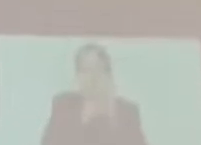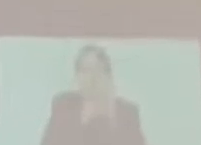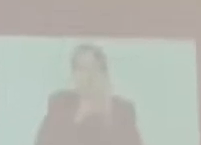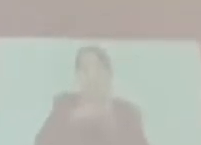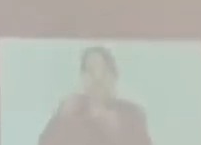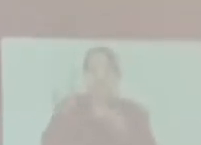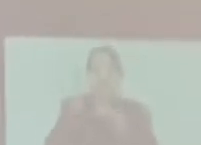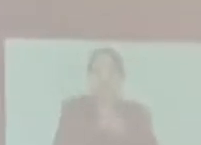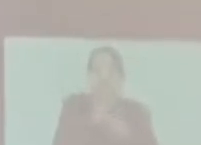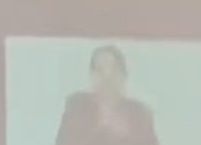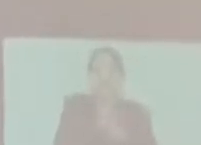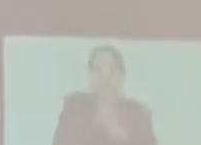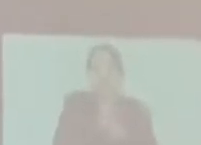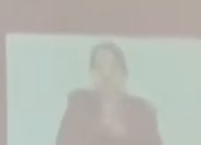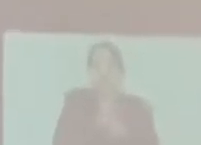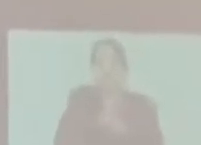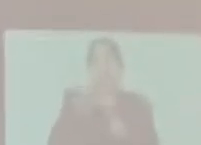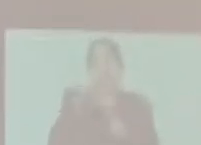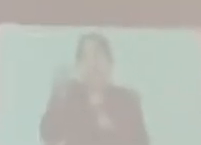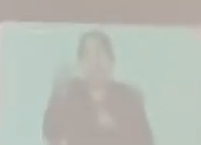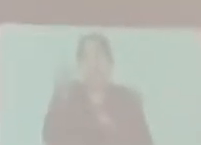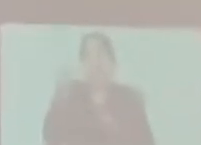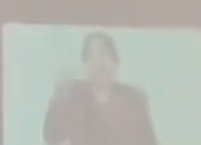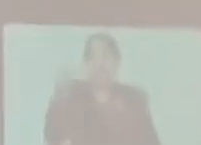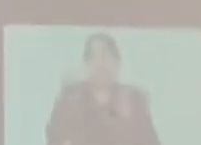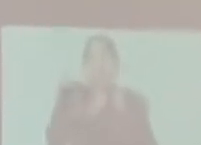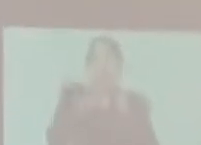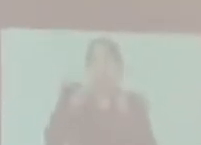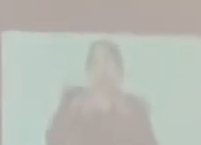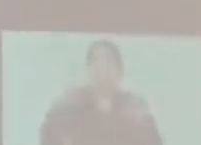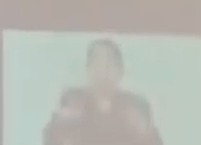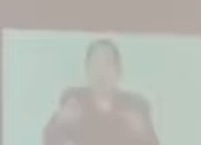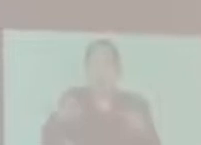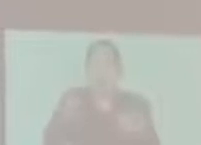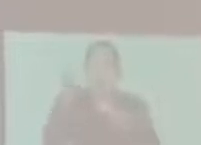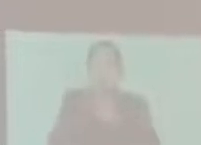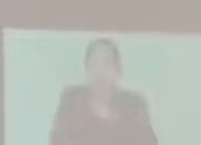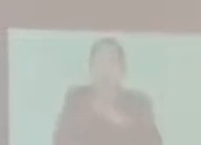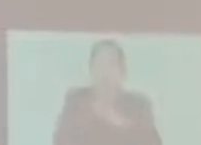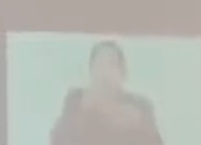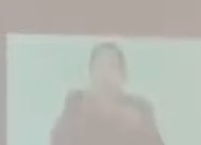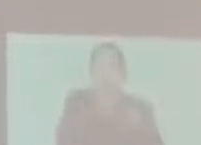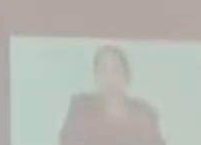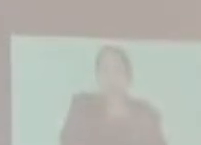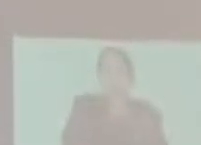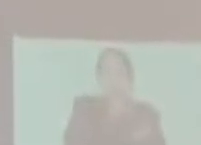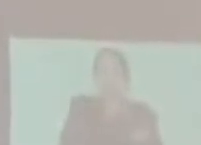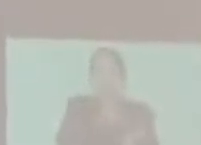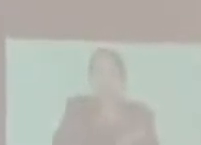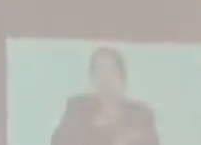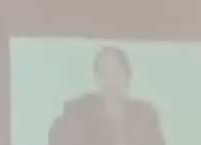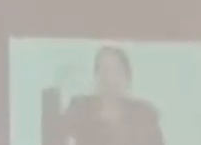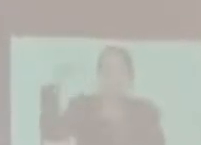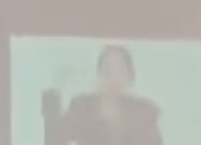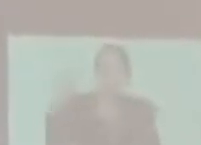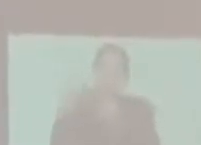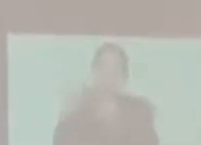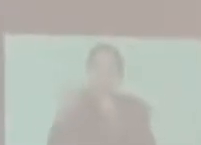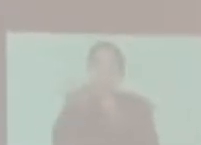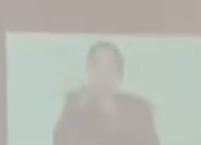lo que son beneficiadas cerca de 2 millones de personas. Aprovecho para informar que desde hace meses